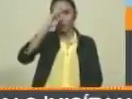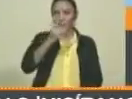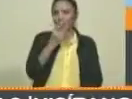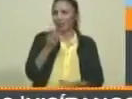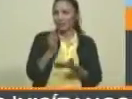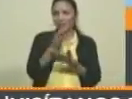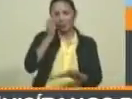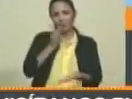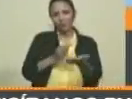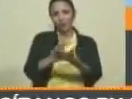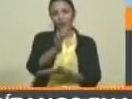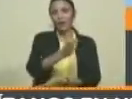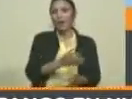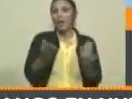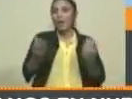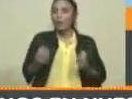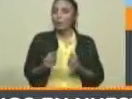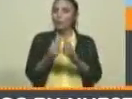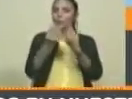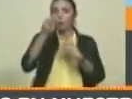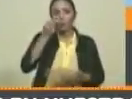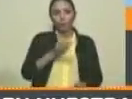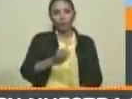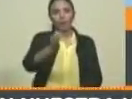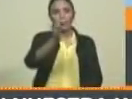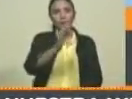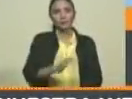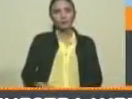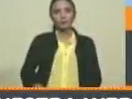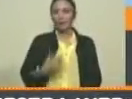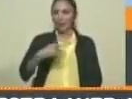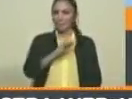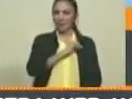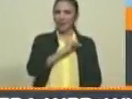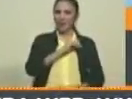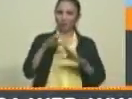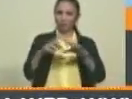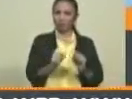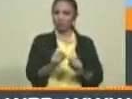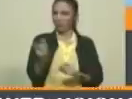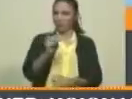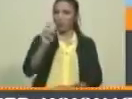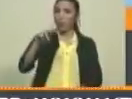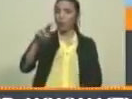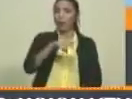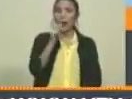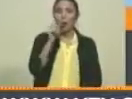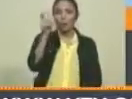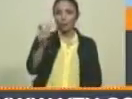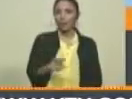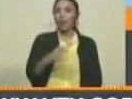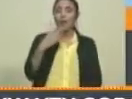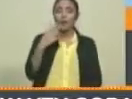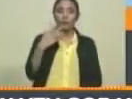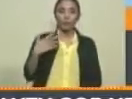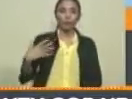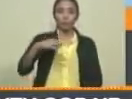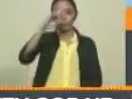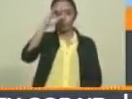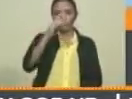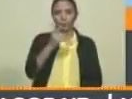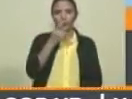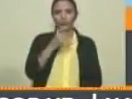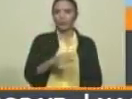fue leal a la causa y no tuvo miedo del imperialismo norteamericano. Juan Bosch no tuvo miedo de